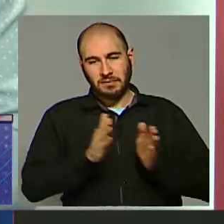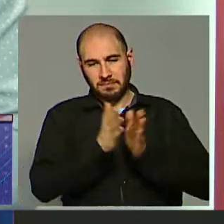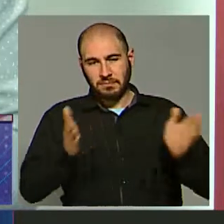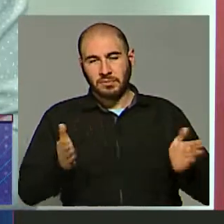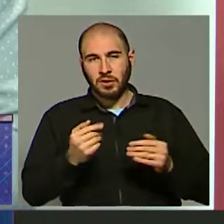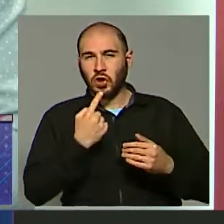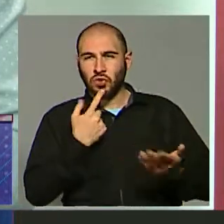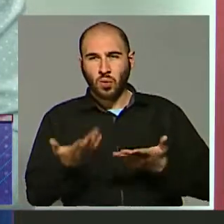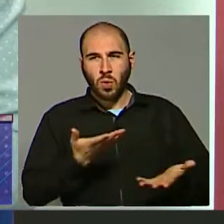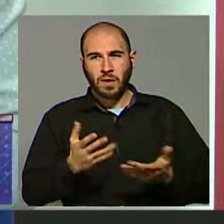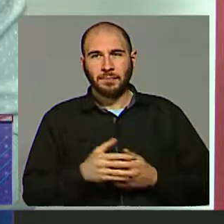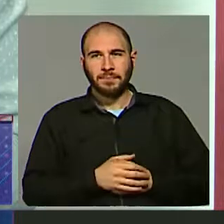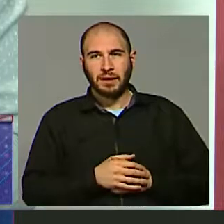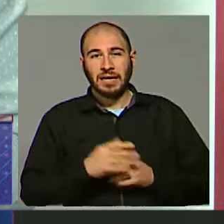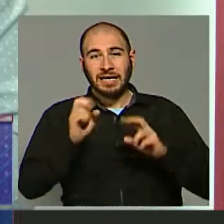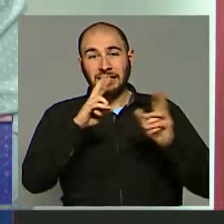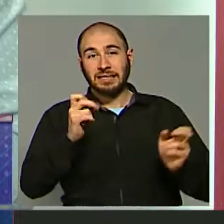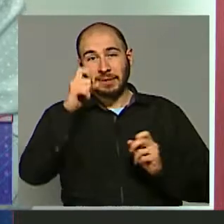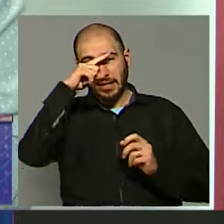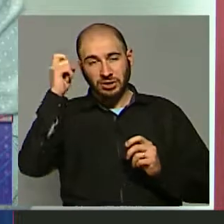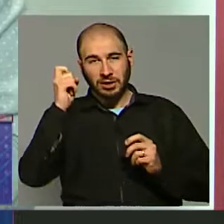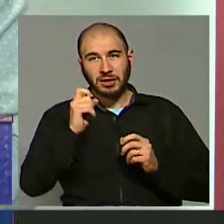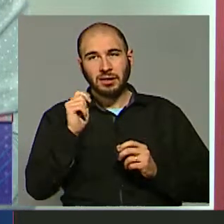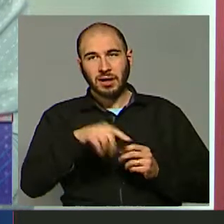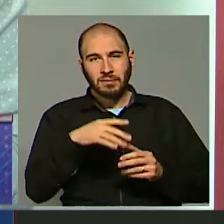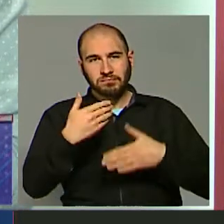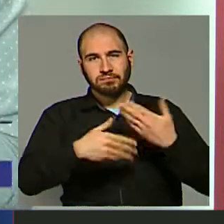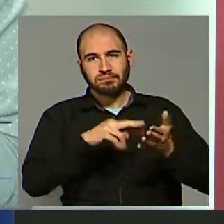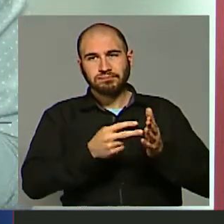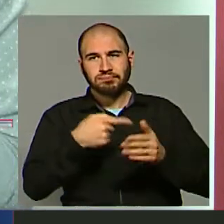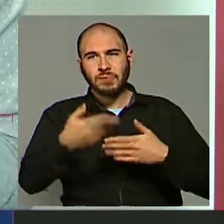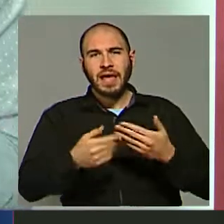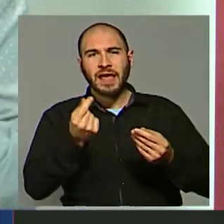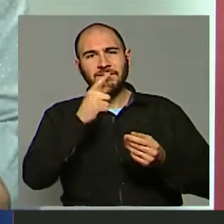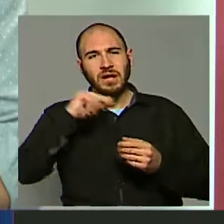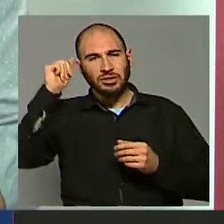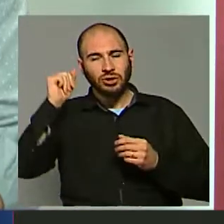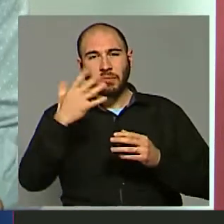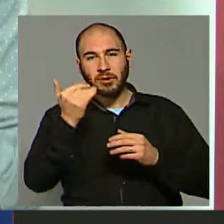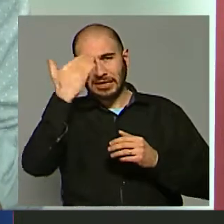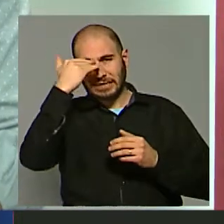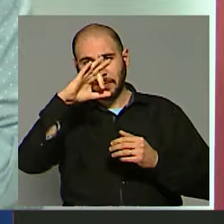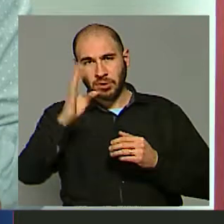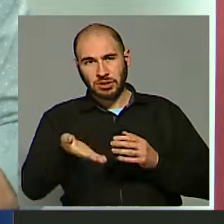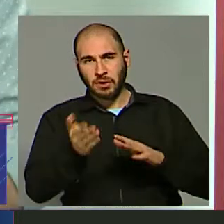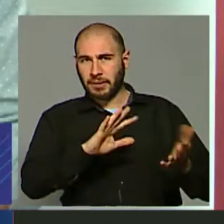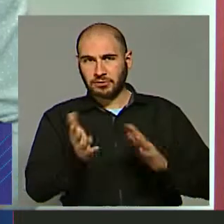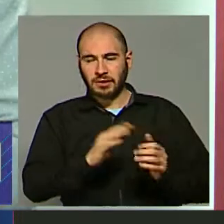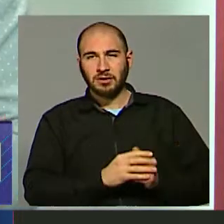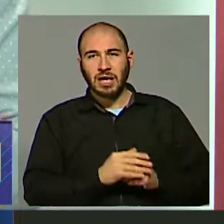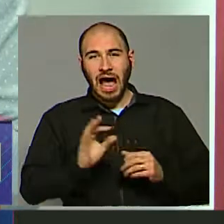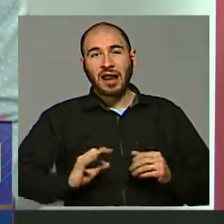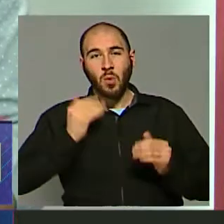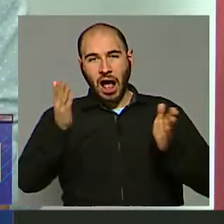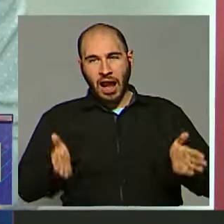había especulado que a nivel nacional por lo menos iba a afectar en cuanto a la inflación un 15%. De forma